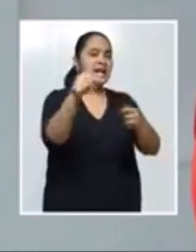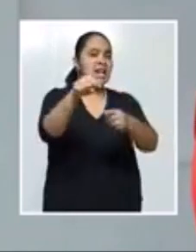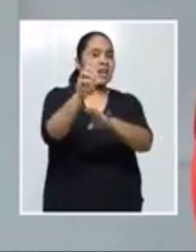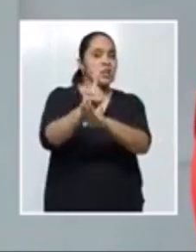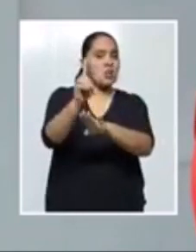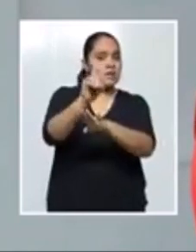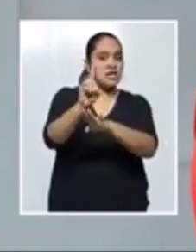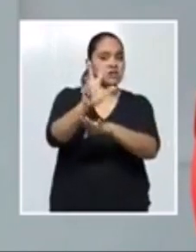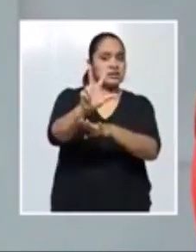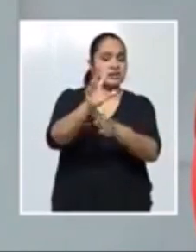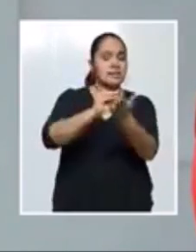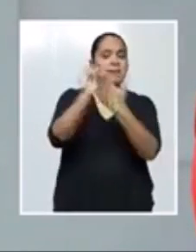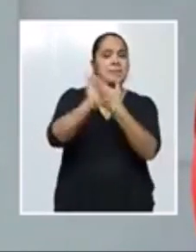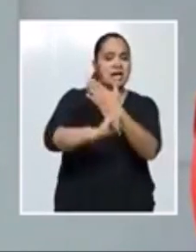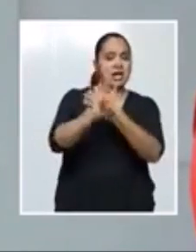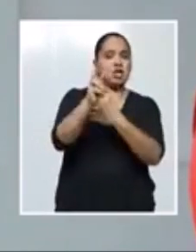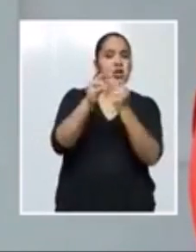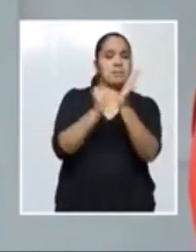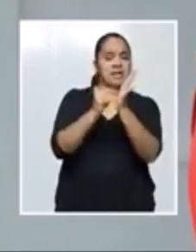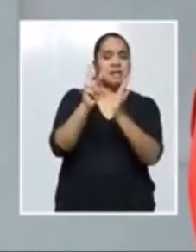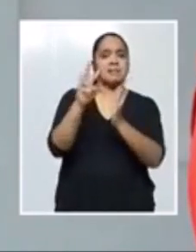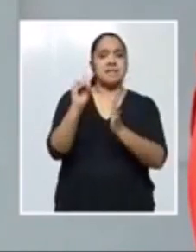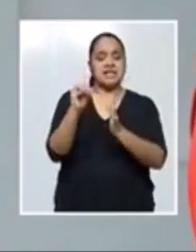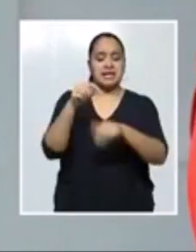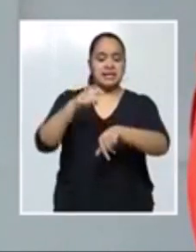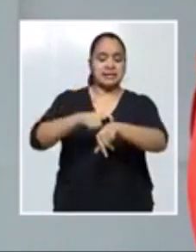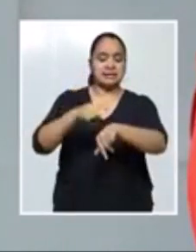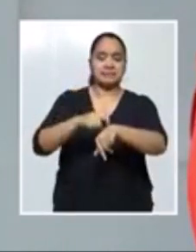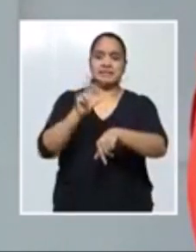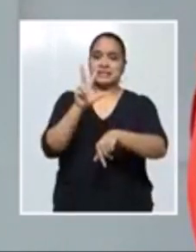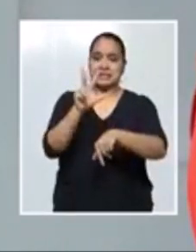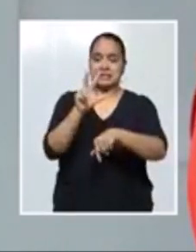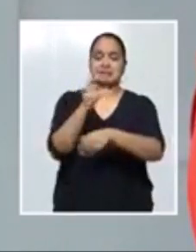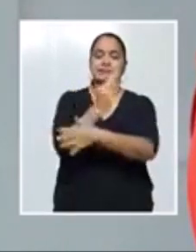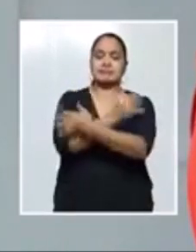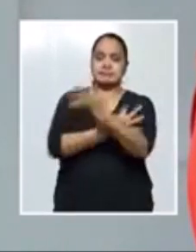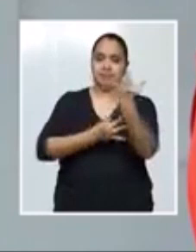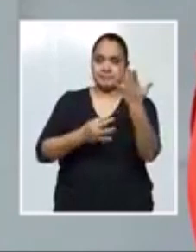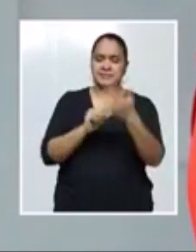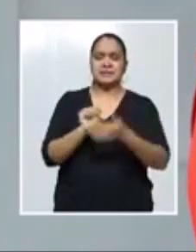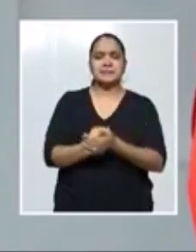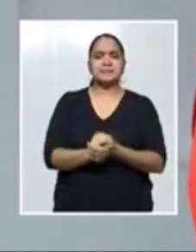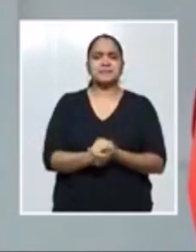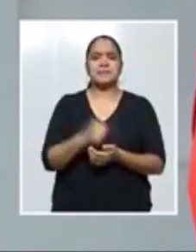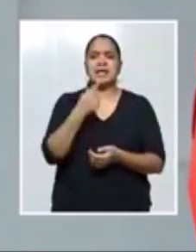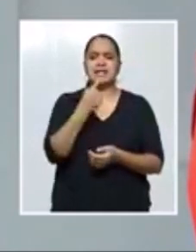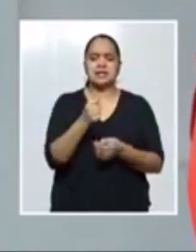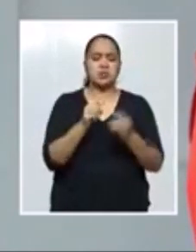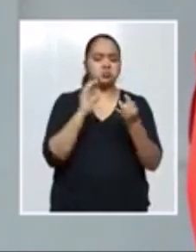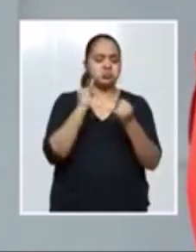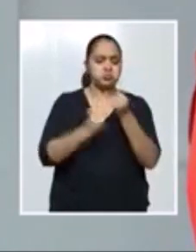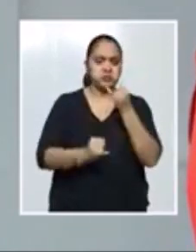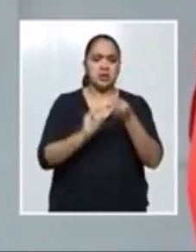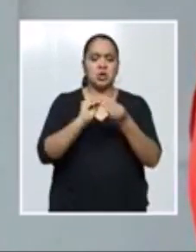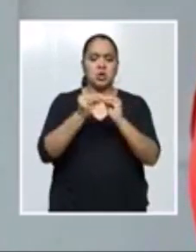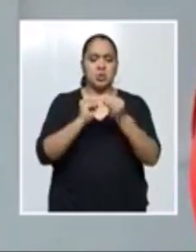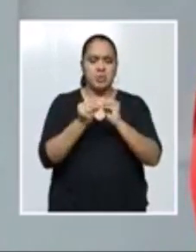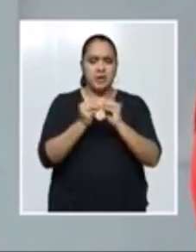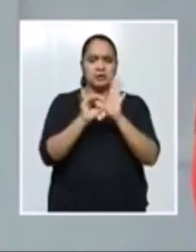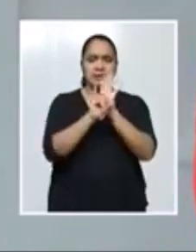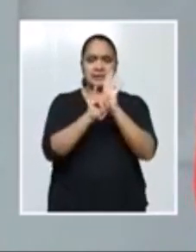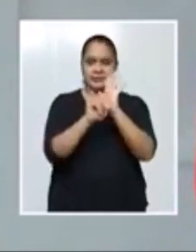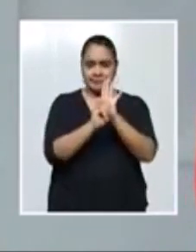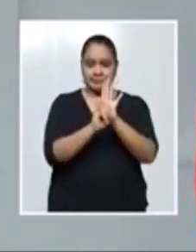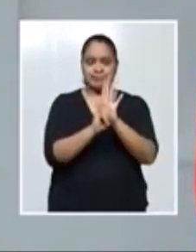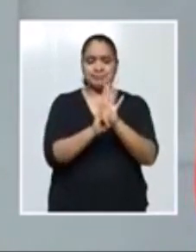3 de mayo del 2020 a las 3 pm segmentando a la población conforme a la terminación de los dígitos de su